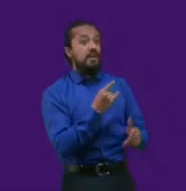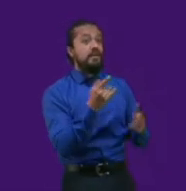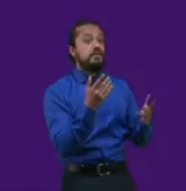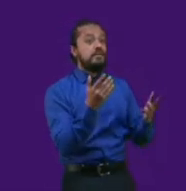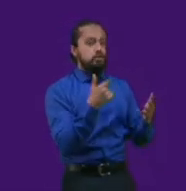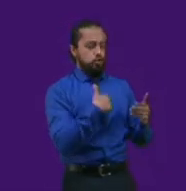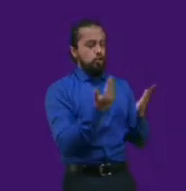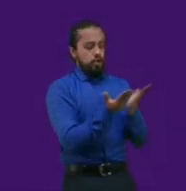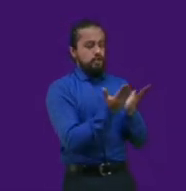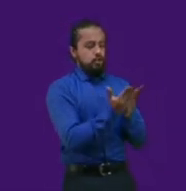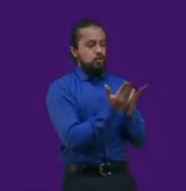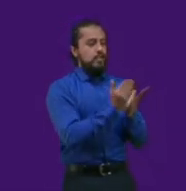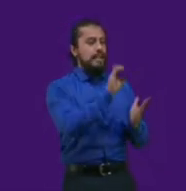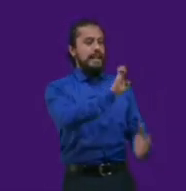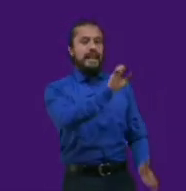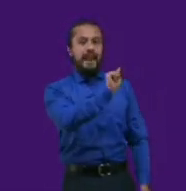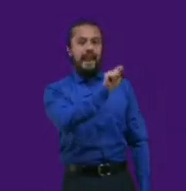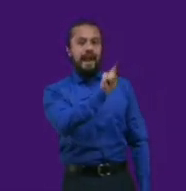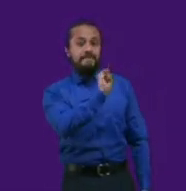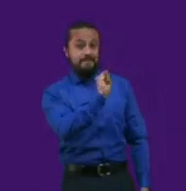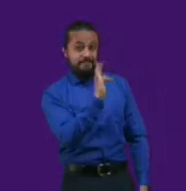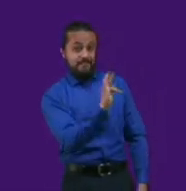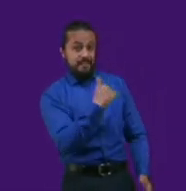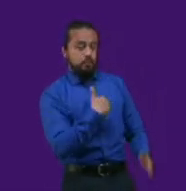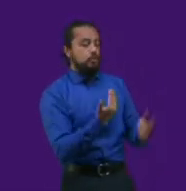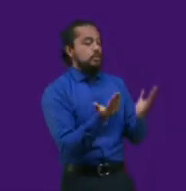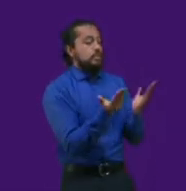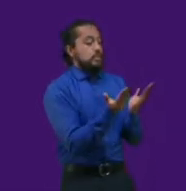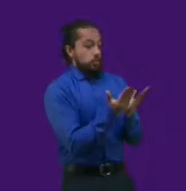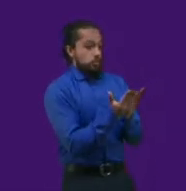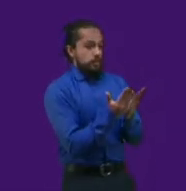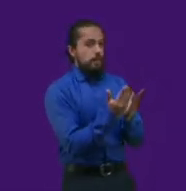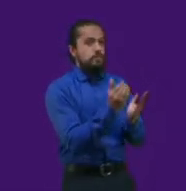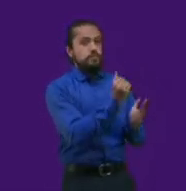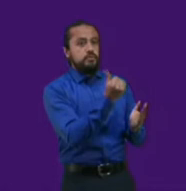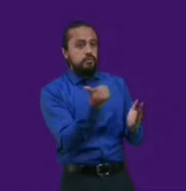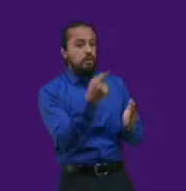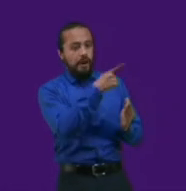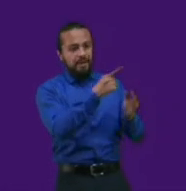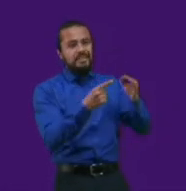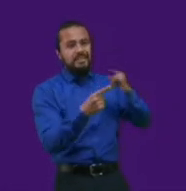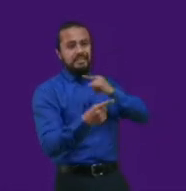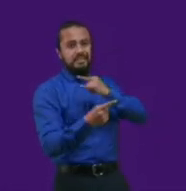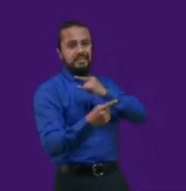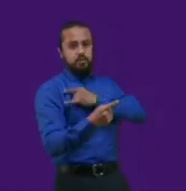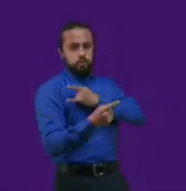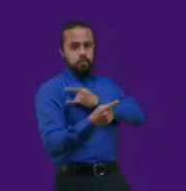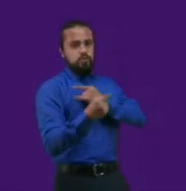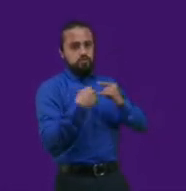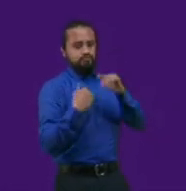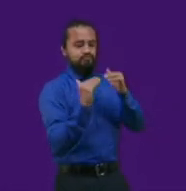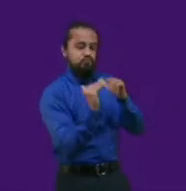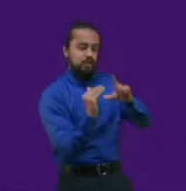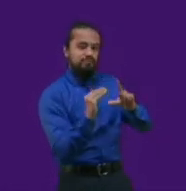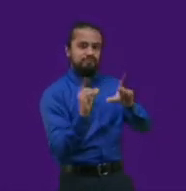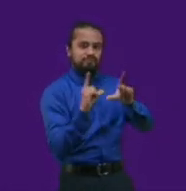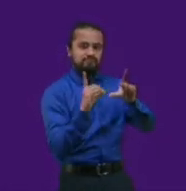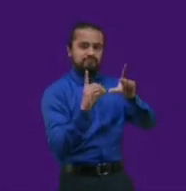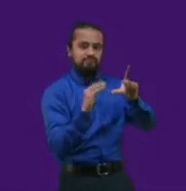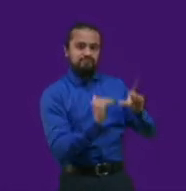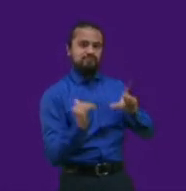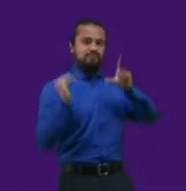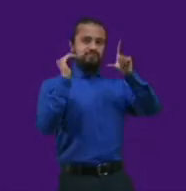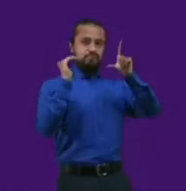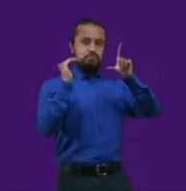estudié en EAFIT, hice mi MBA en Syracuse, en Estados Unidos, y tuve la oportunidad de